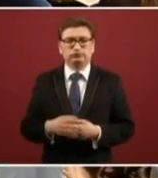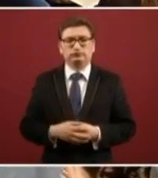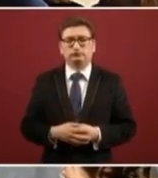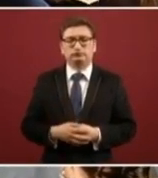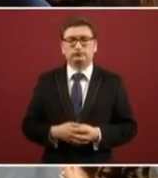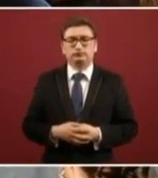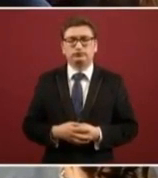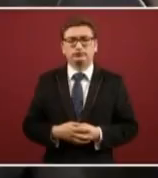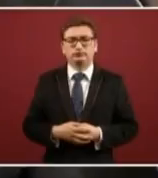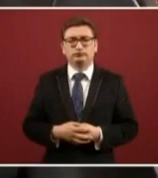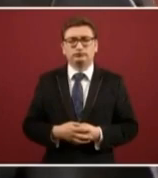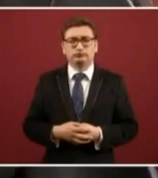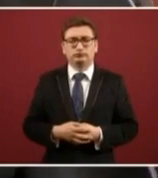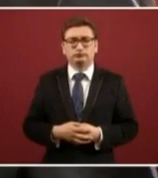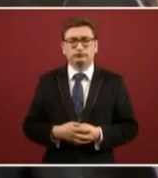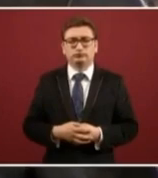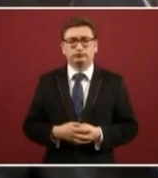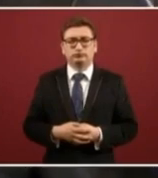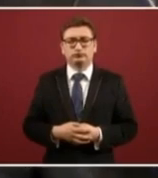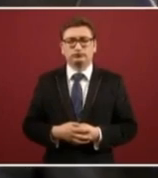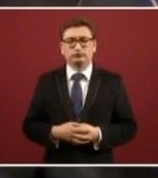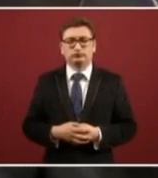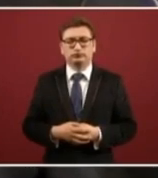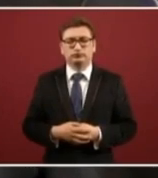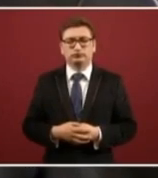llevar a cabo políticas